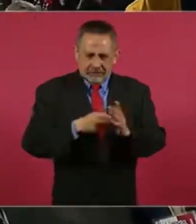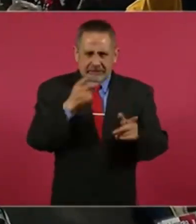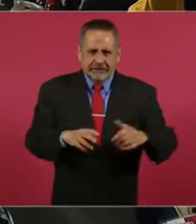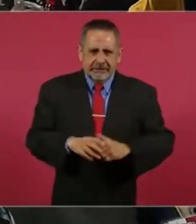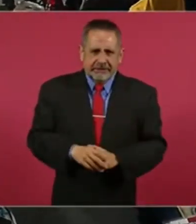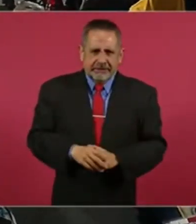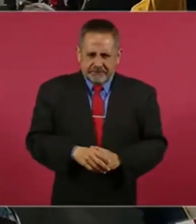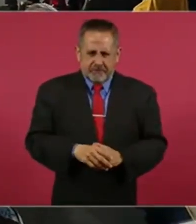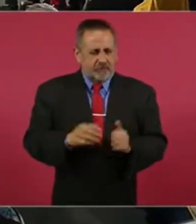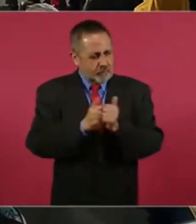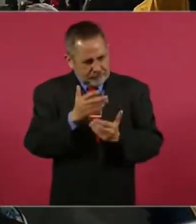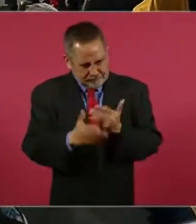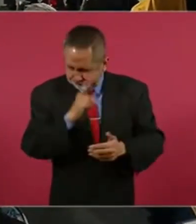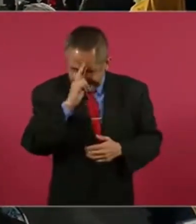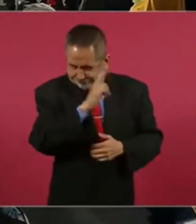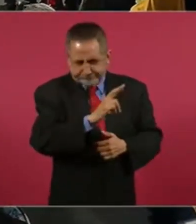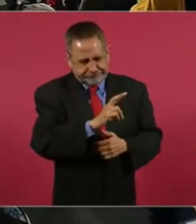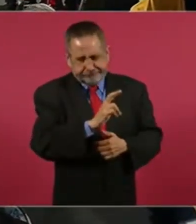Con todo respeto,